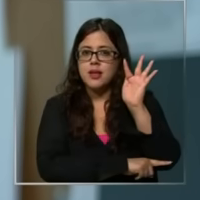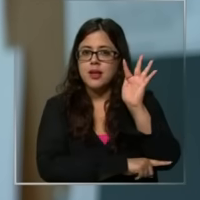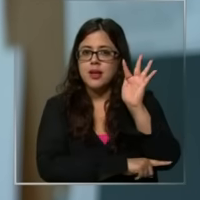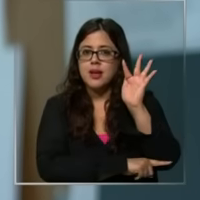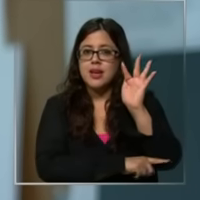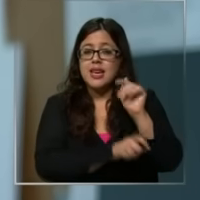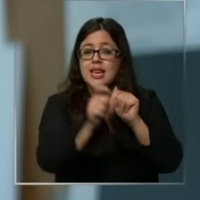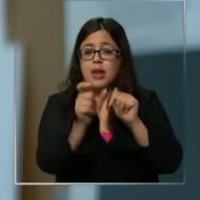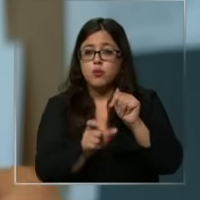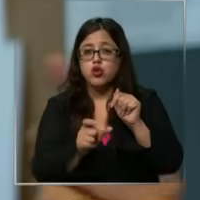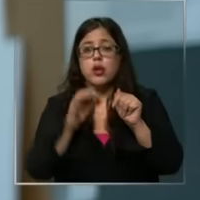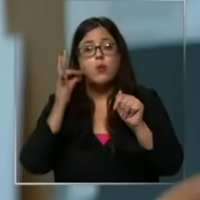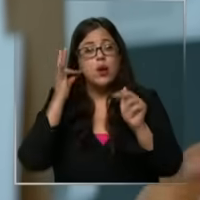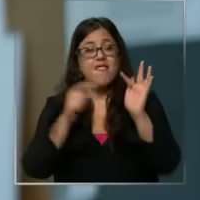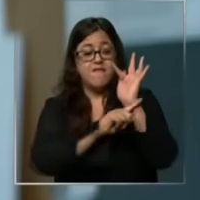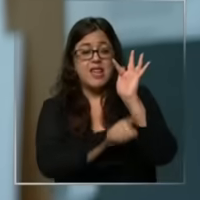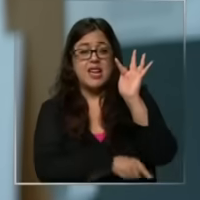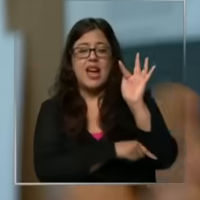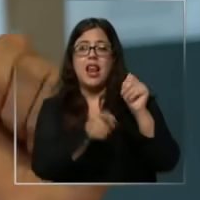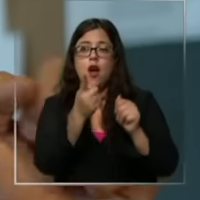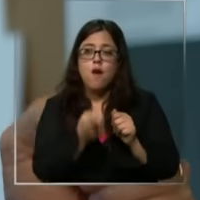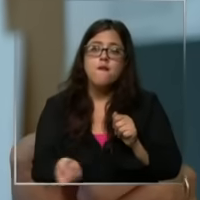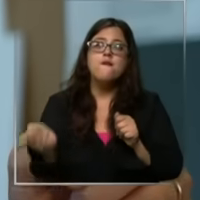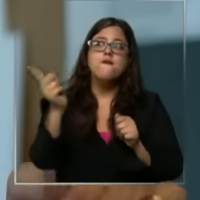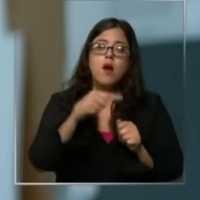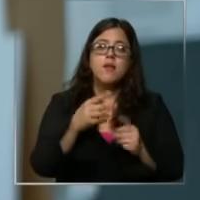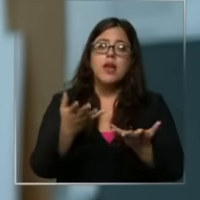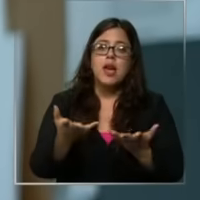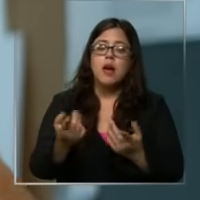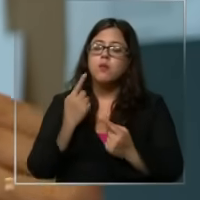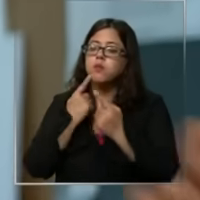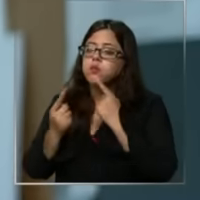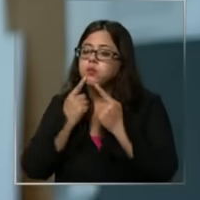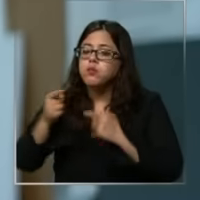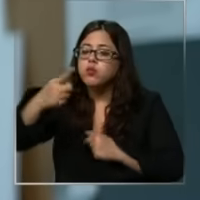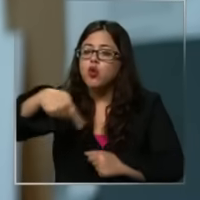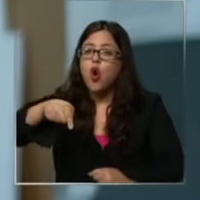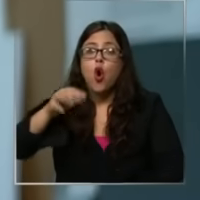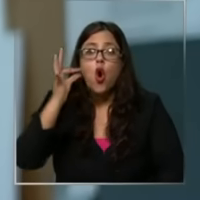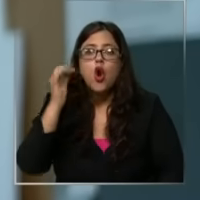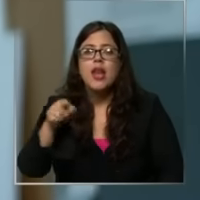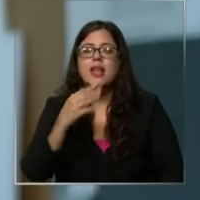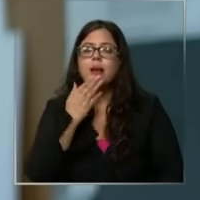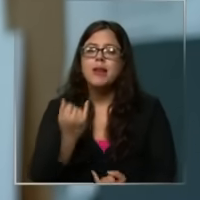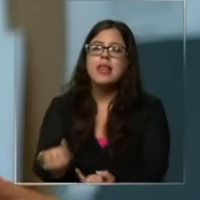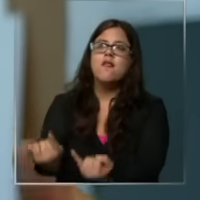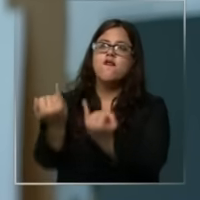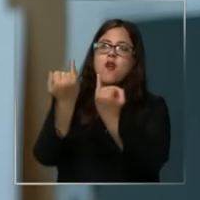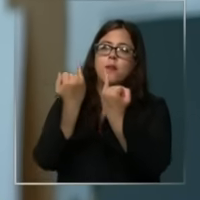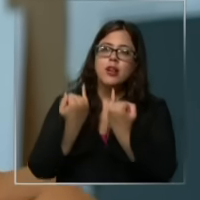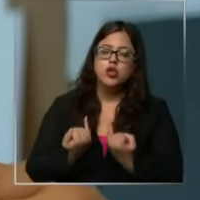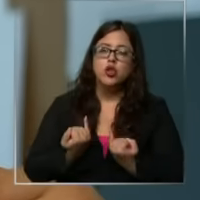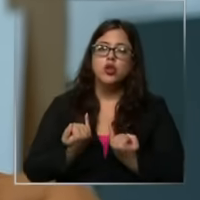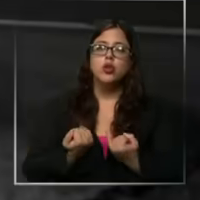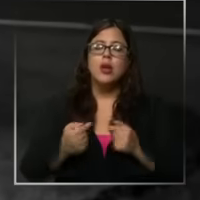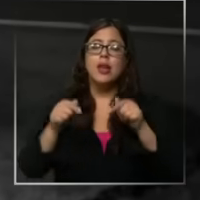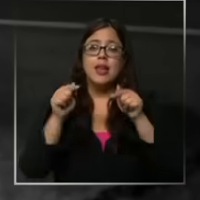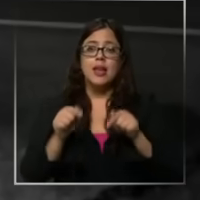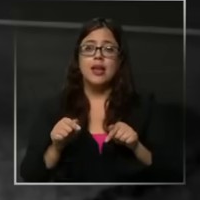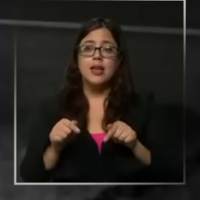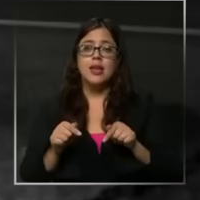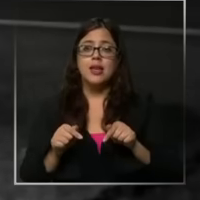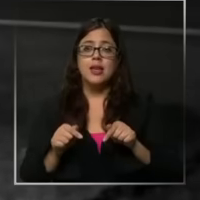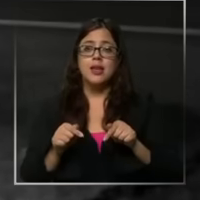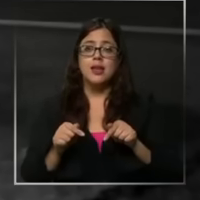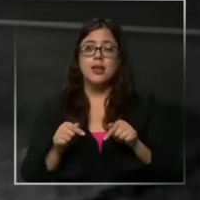fiscal titular de la causa vuelve a entrevistarse con ellas y vuelve a recibir la información, la cual se